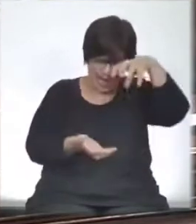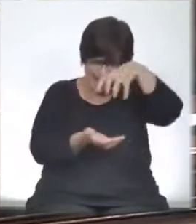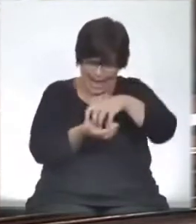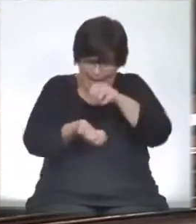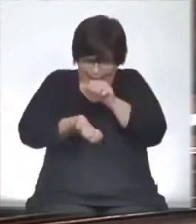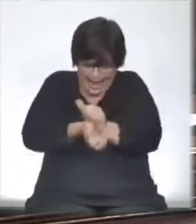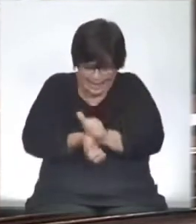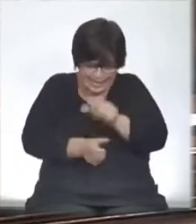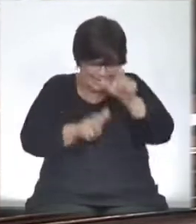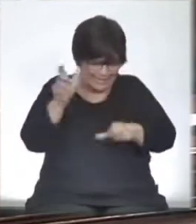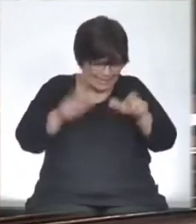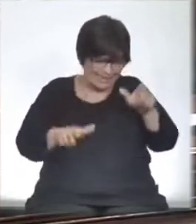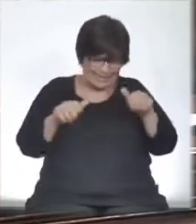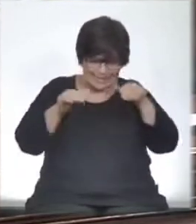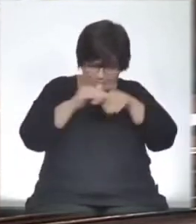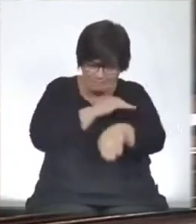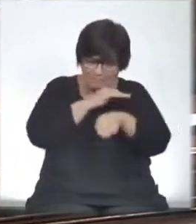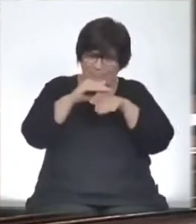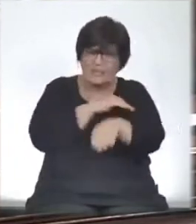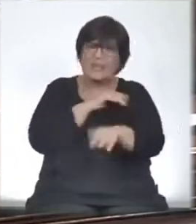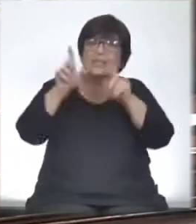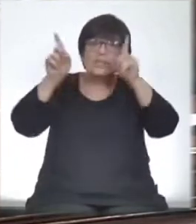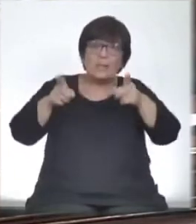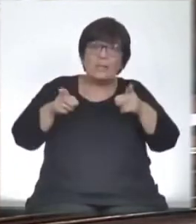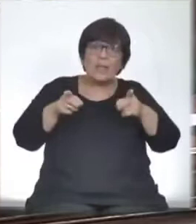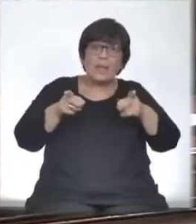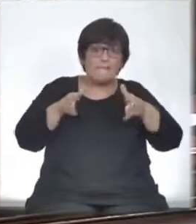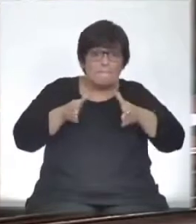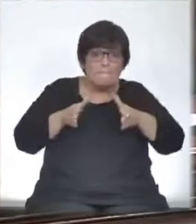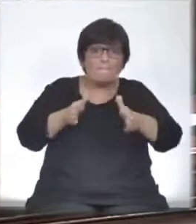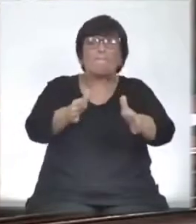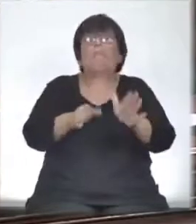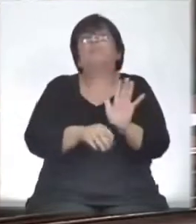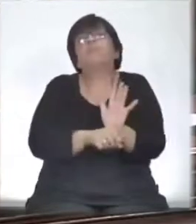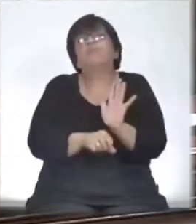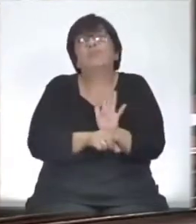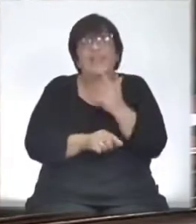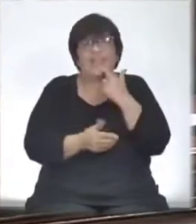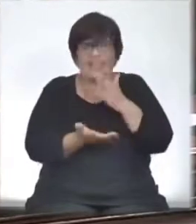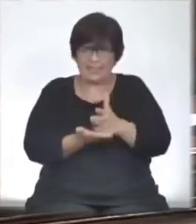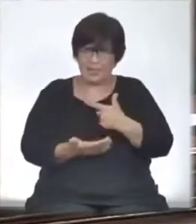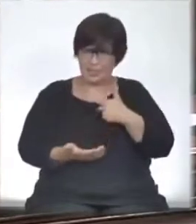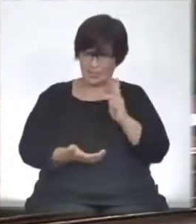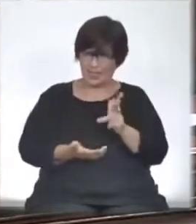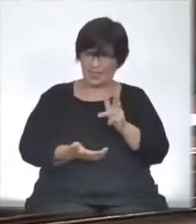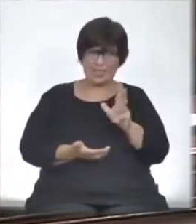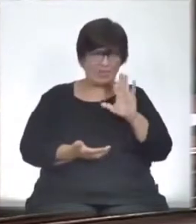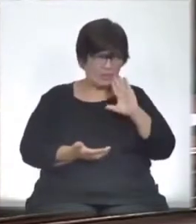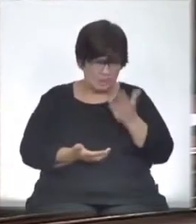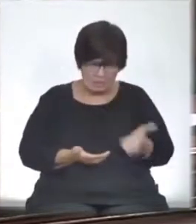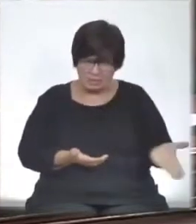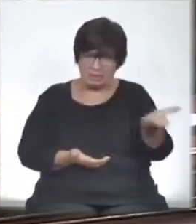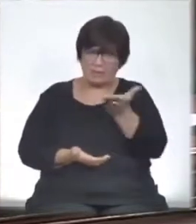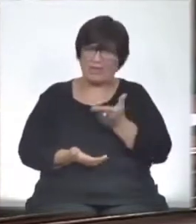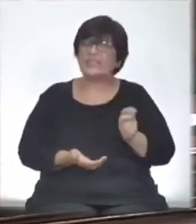prisión donde estuvo también enterrado. Yo diría, ¿qué derechos humanos se le reconocieron a esos